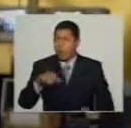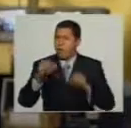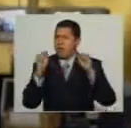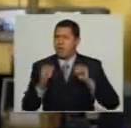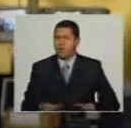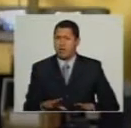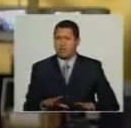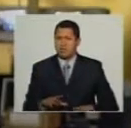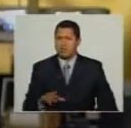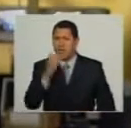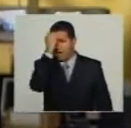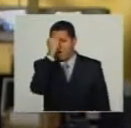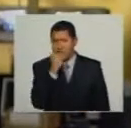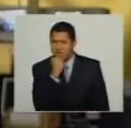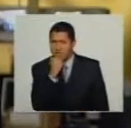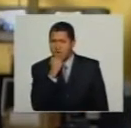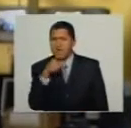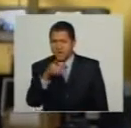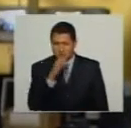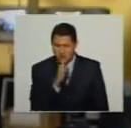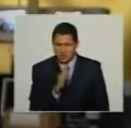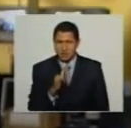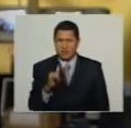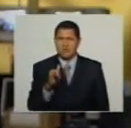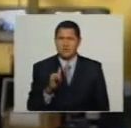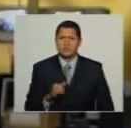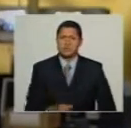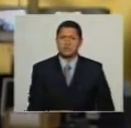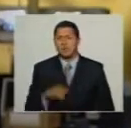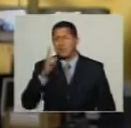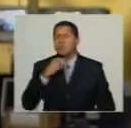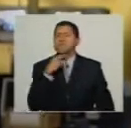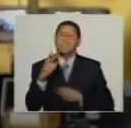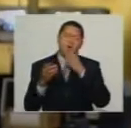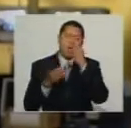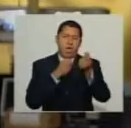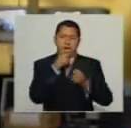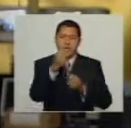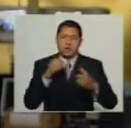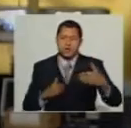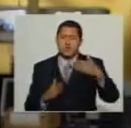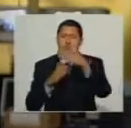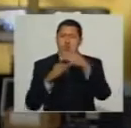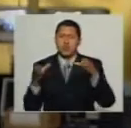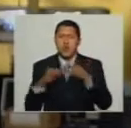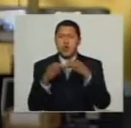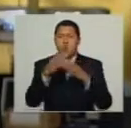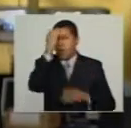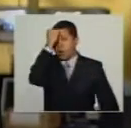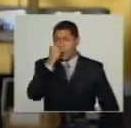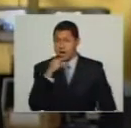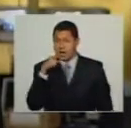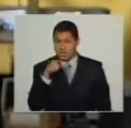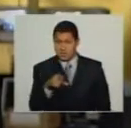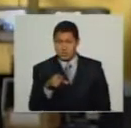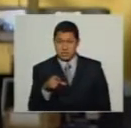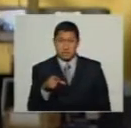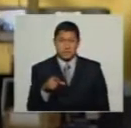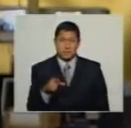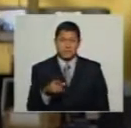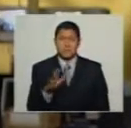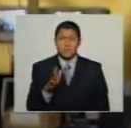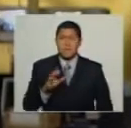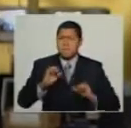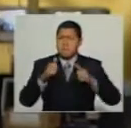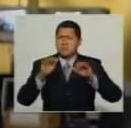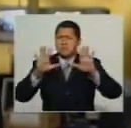Caso a la FARC, esa ha sido la noticia. En Venezuela también se sumaron una serie de voces contra el grupo guerrillero. Una manifestación que comenzó aproximadamente a